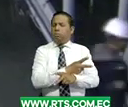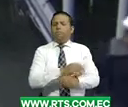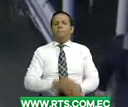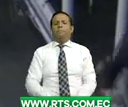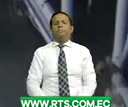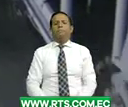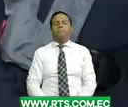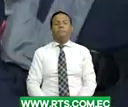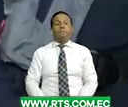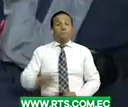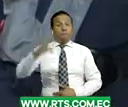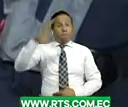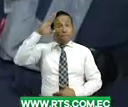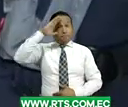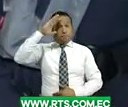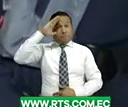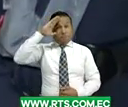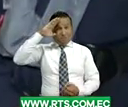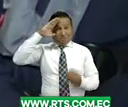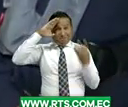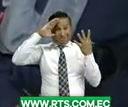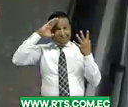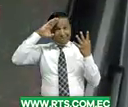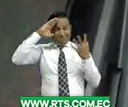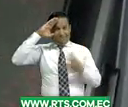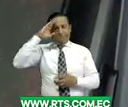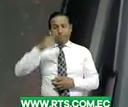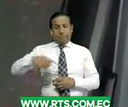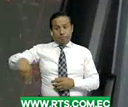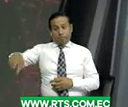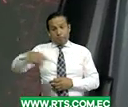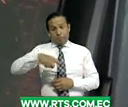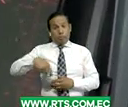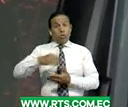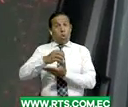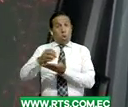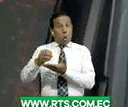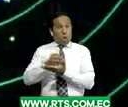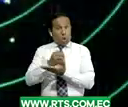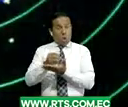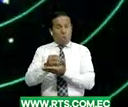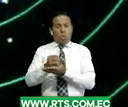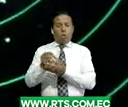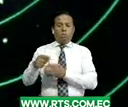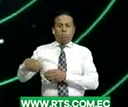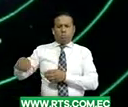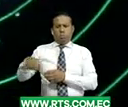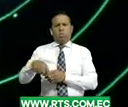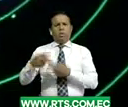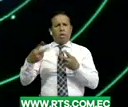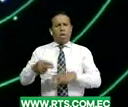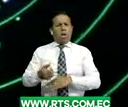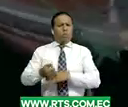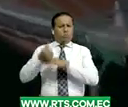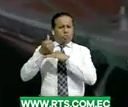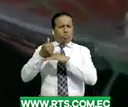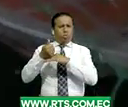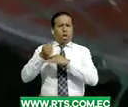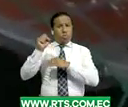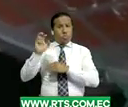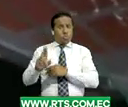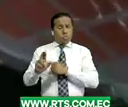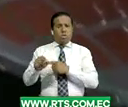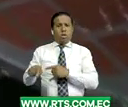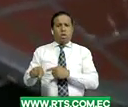La Armada Nacional, a través de la Capitanía de Puerto Bolívar, Brigada de Infantería Jambelí y el Comando de Guardacosta Sur, realizaron